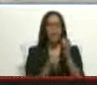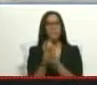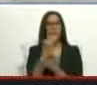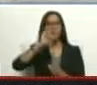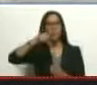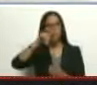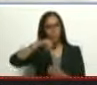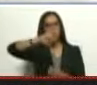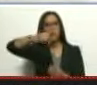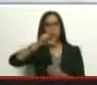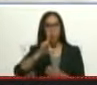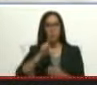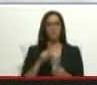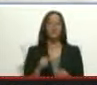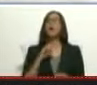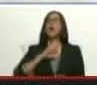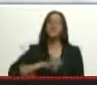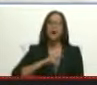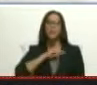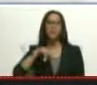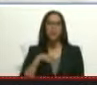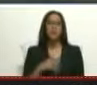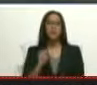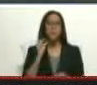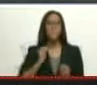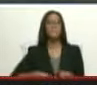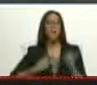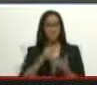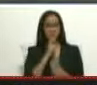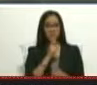julio. Cuando estábamos en el momento más difícil,